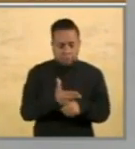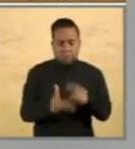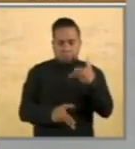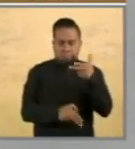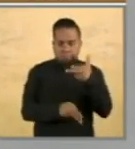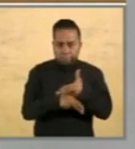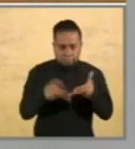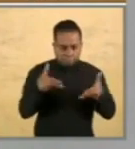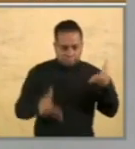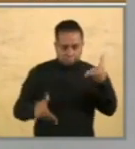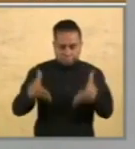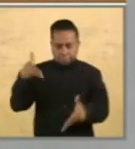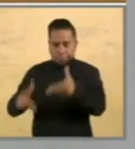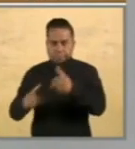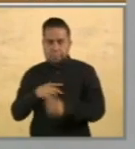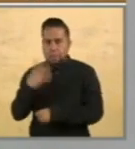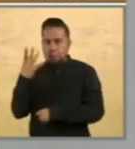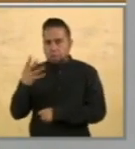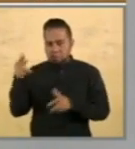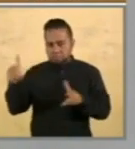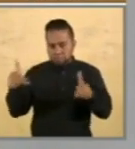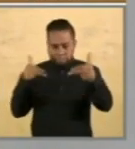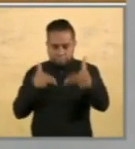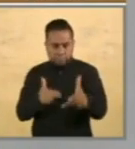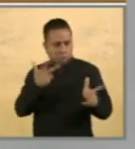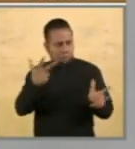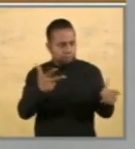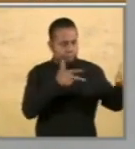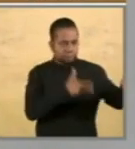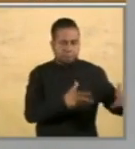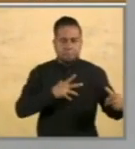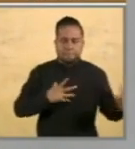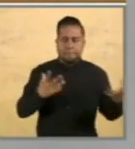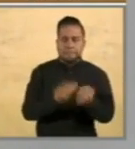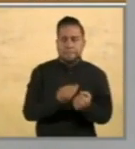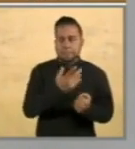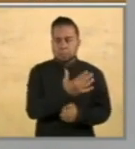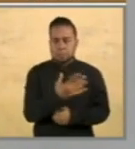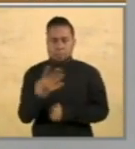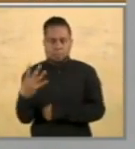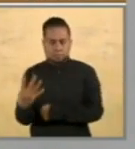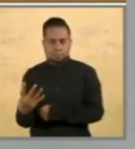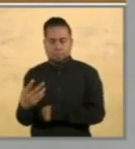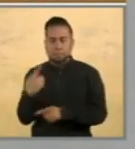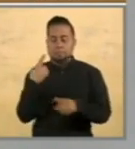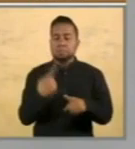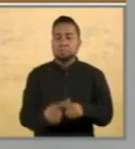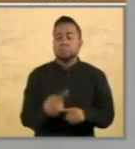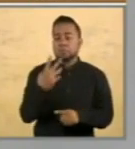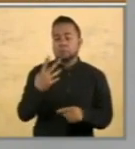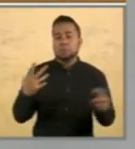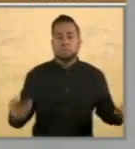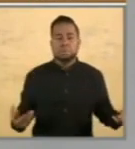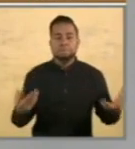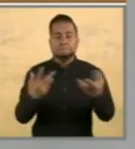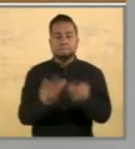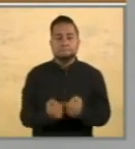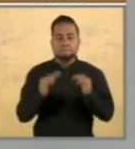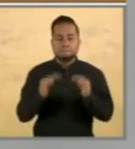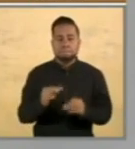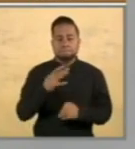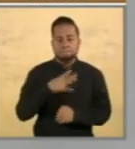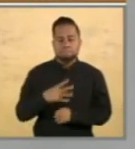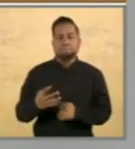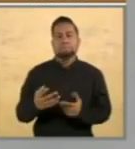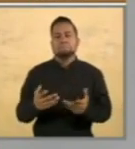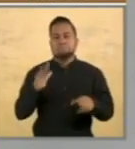contienen cuatro cámaras cada punto si tenemos eh 54 multiplicado por cuatro pues tenemos